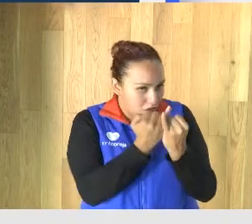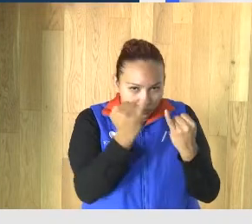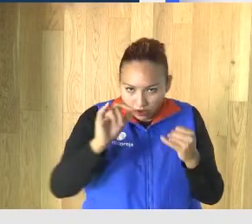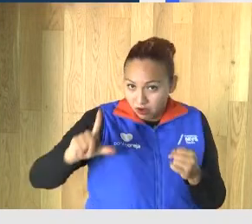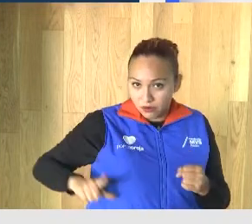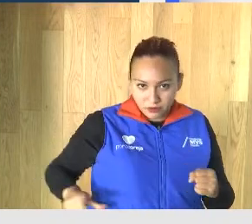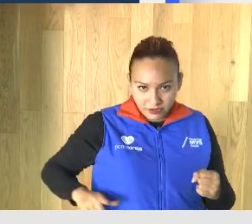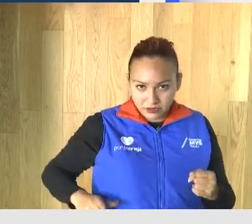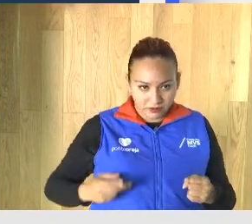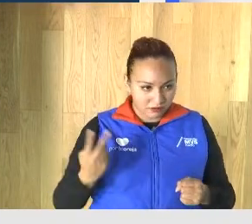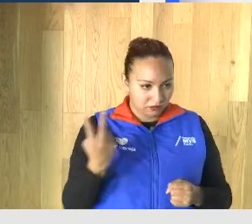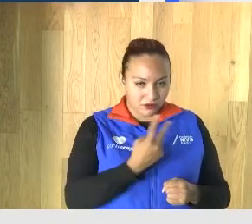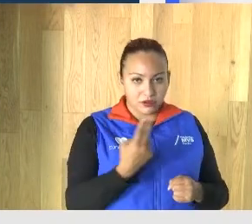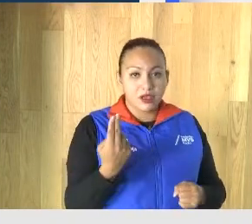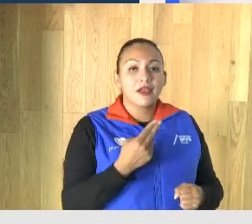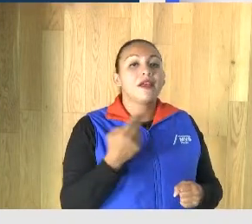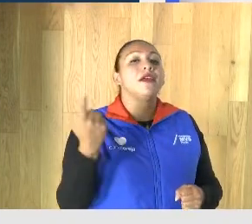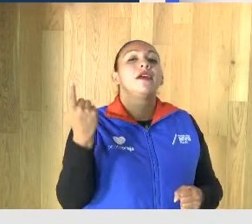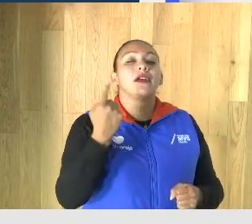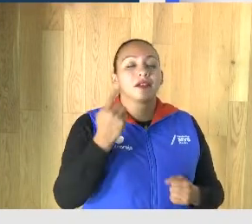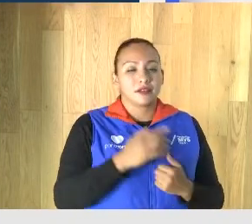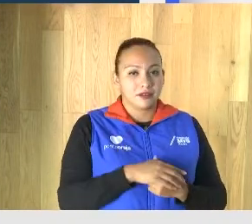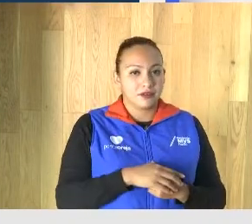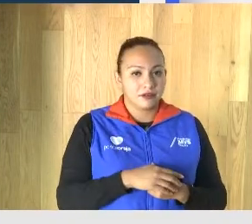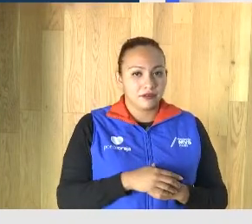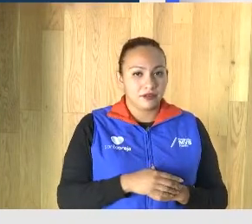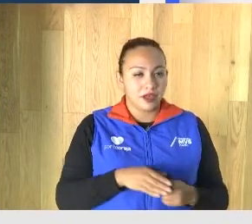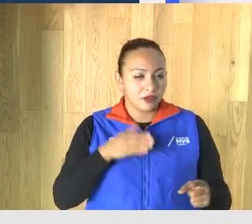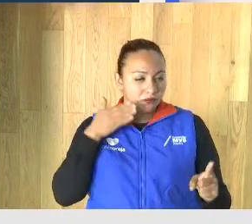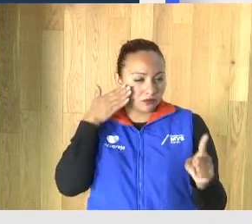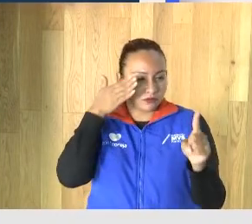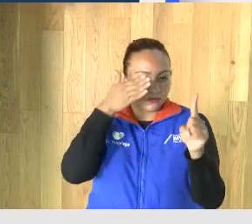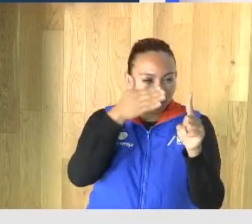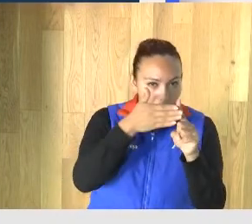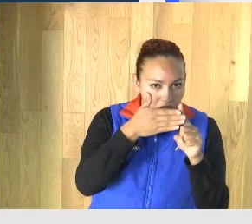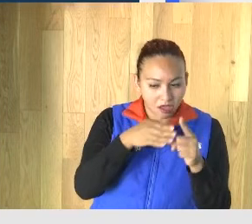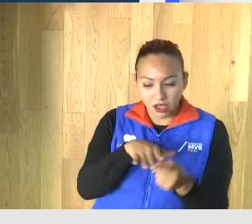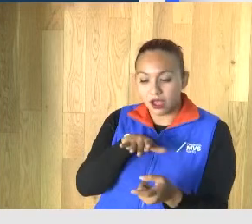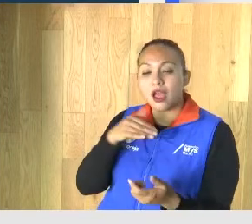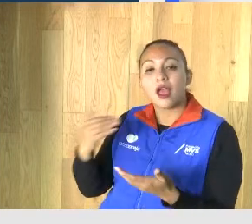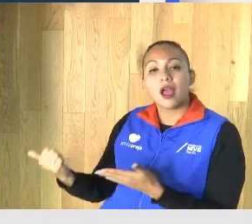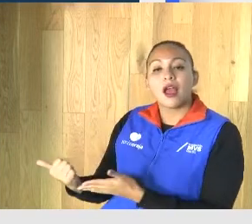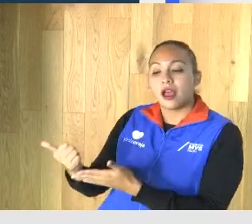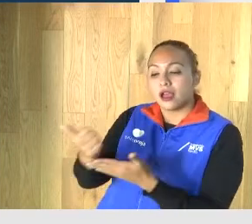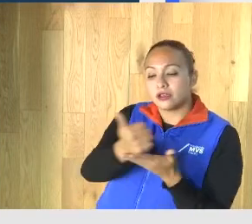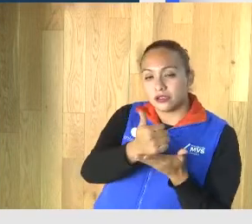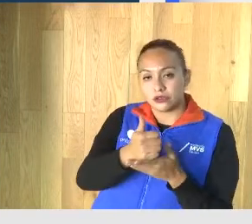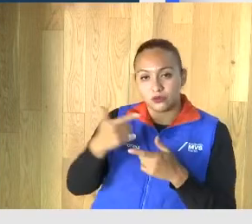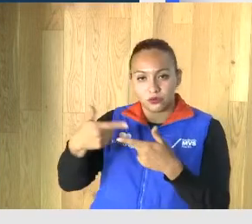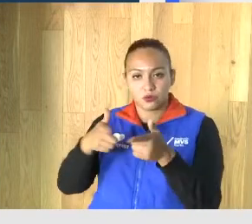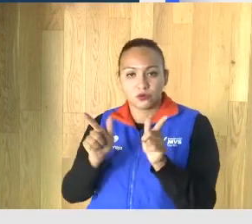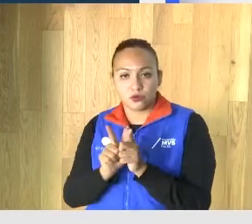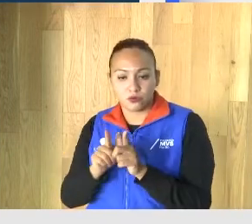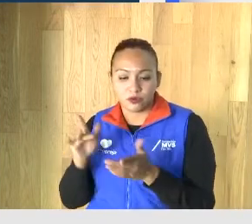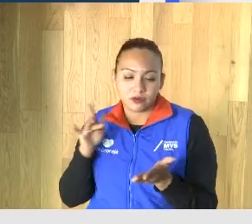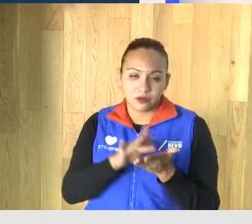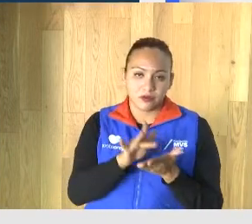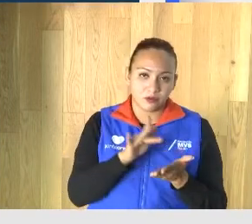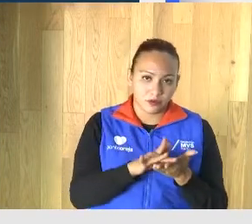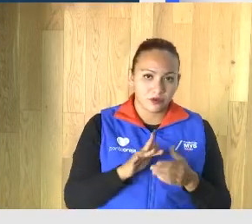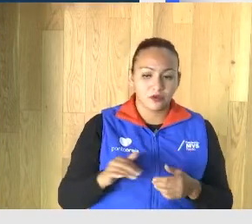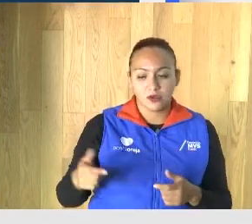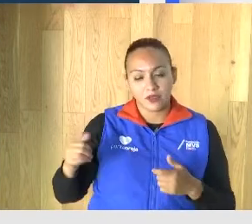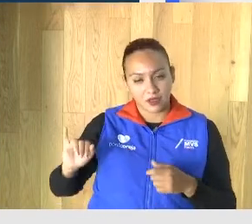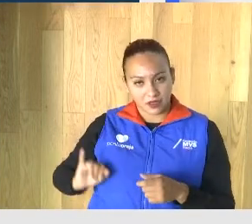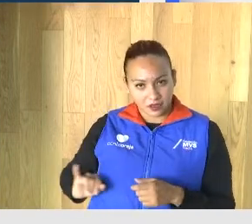el compromiso con la sostenibilidad y sus grupos de interés, ¿no? En el caso de las empresas, desde luego, ahí